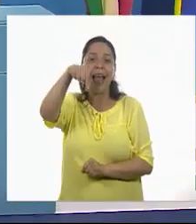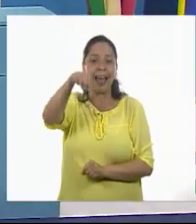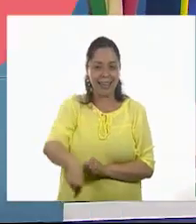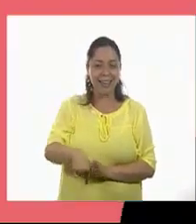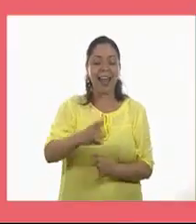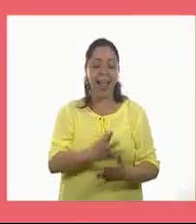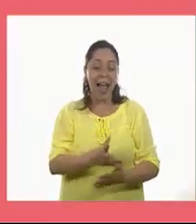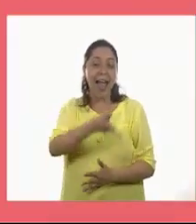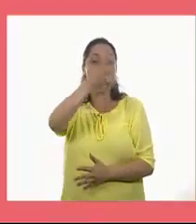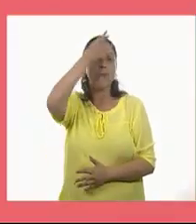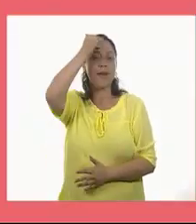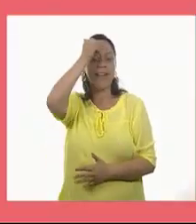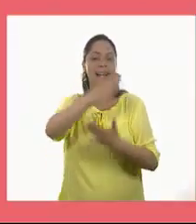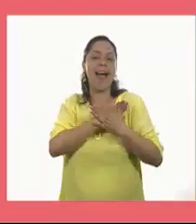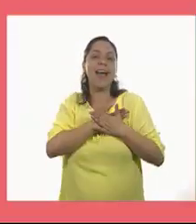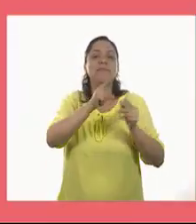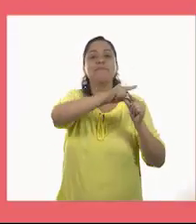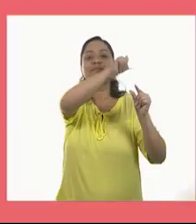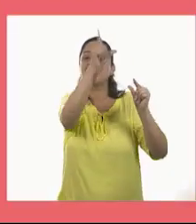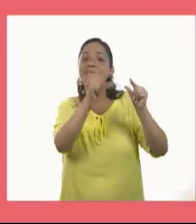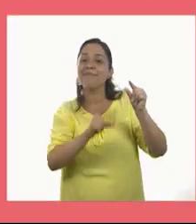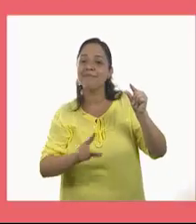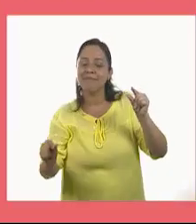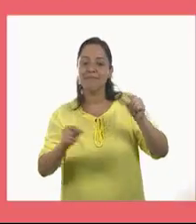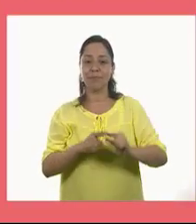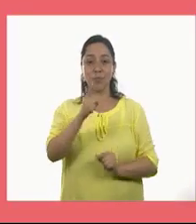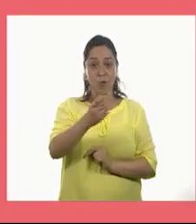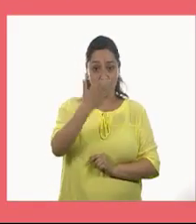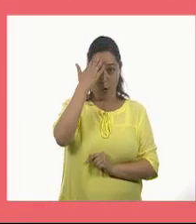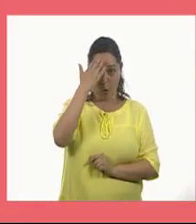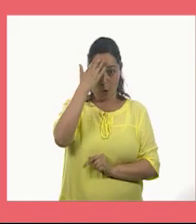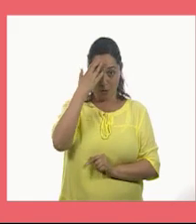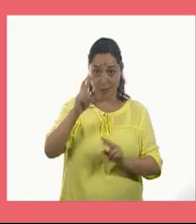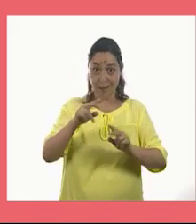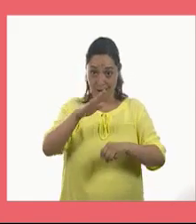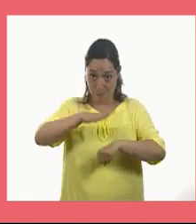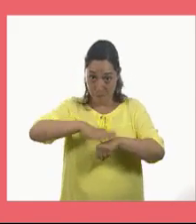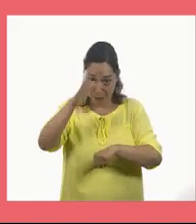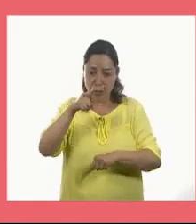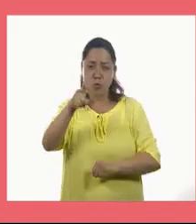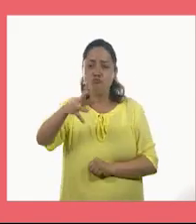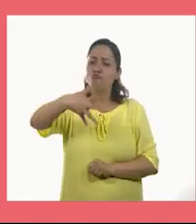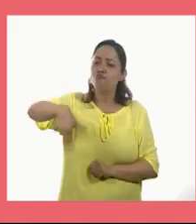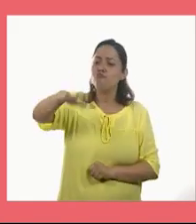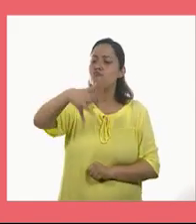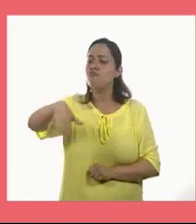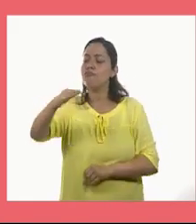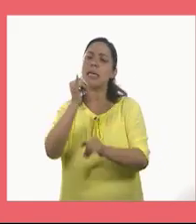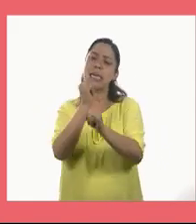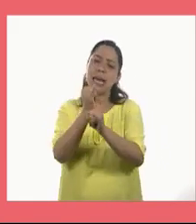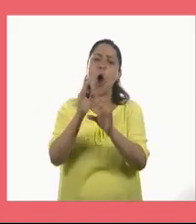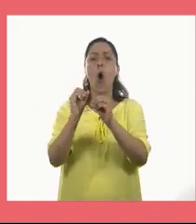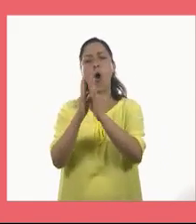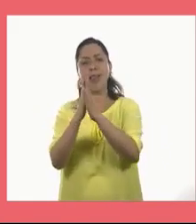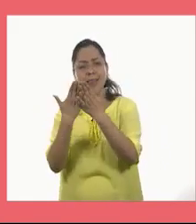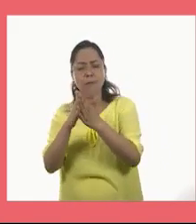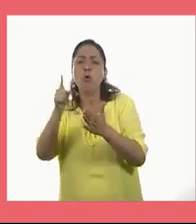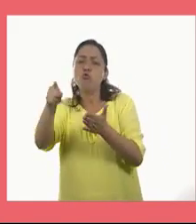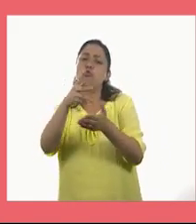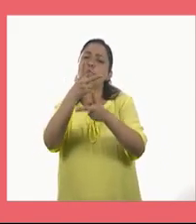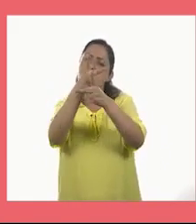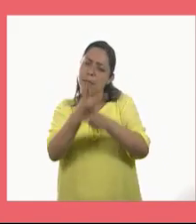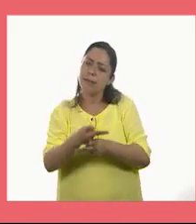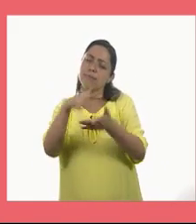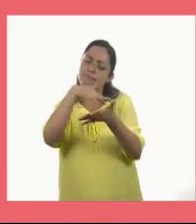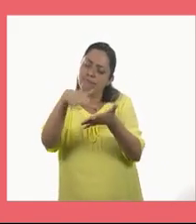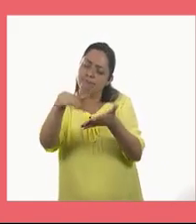México. Para conocer más del tema, puedes consultar algún libro en tu casa o en internet. Lee con paciencia y pide ayuda a